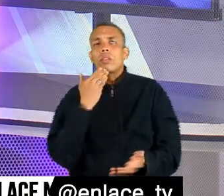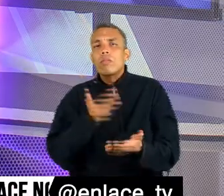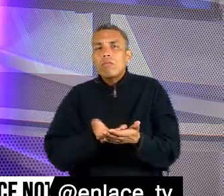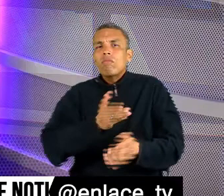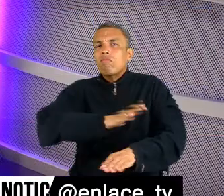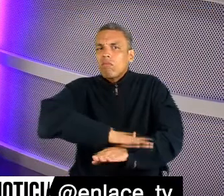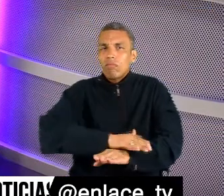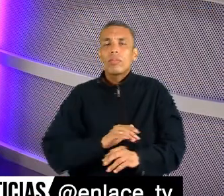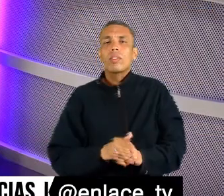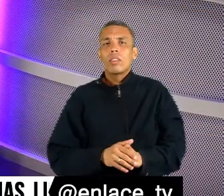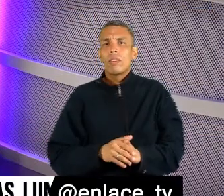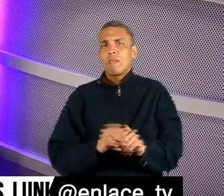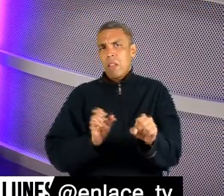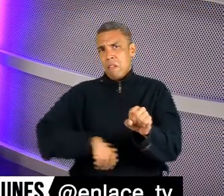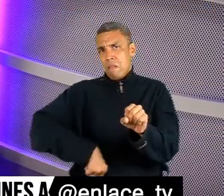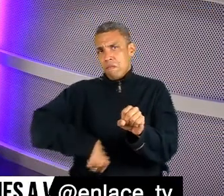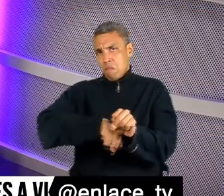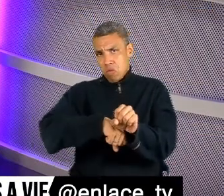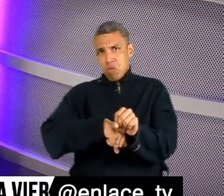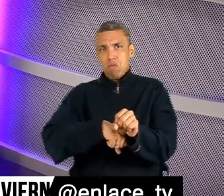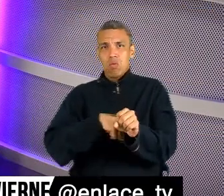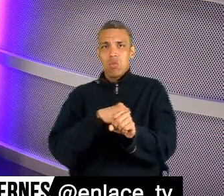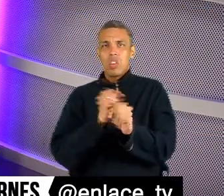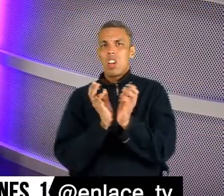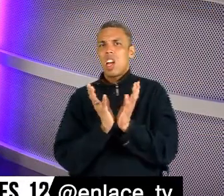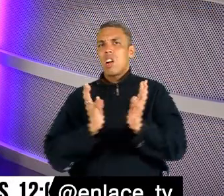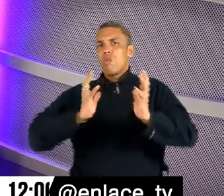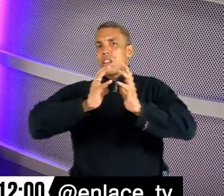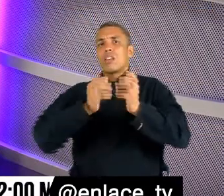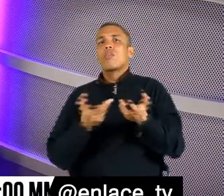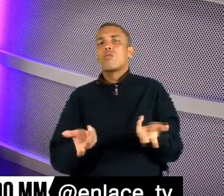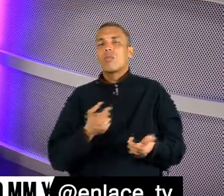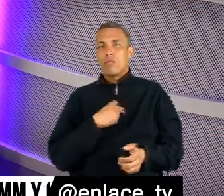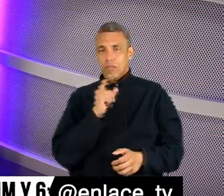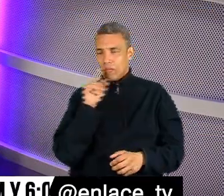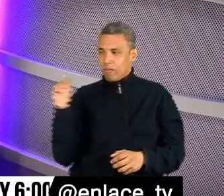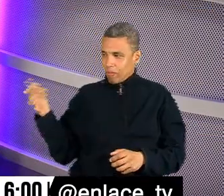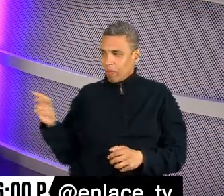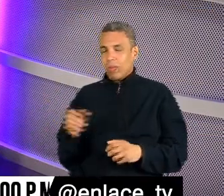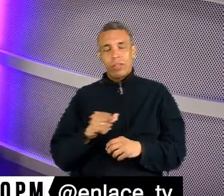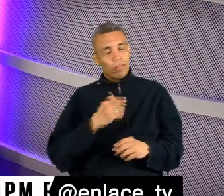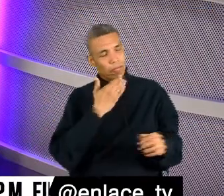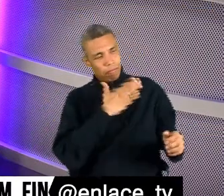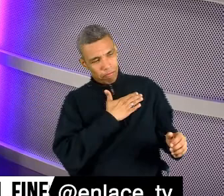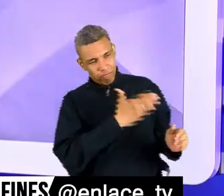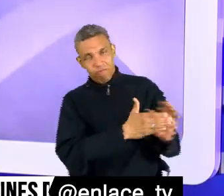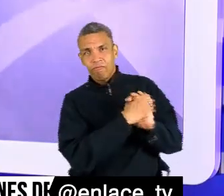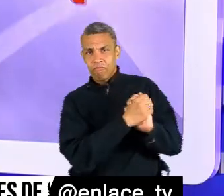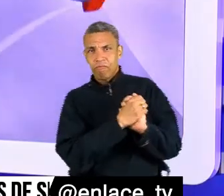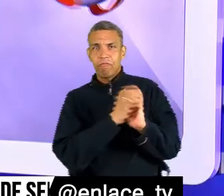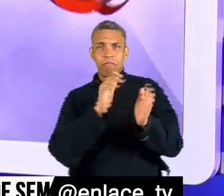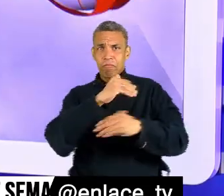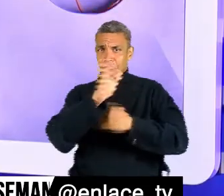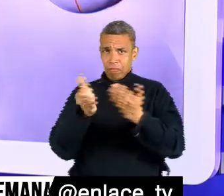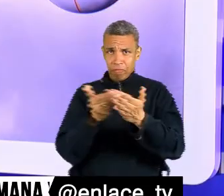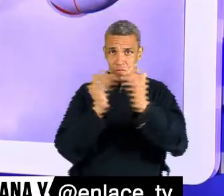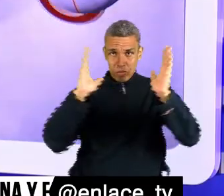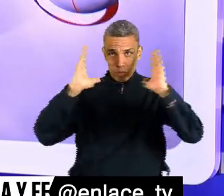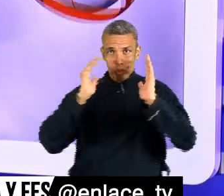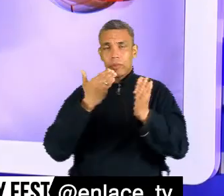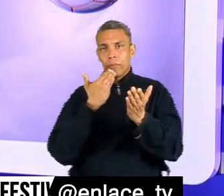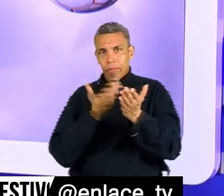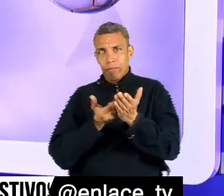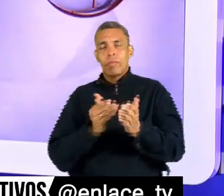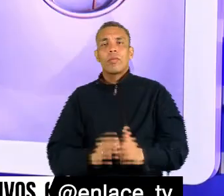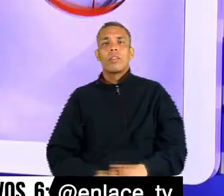más de minifútbol en Aguas Claras que termina. ¿Cómo concluye esta jornada? Hola, ¿qué tal, Yané? Saludo para usted, para todos los televidentes. Así es, un